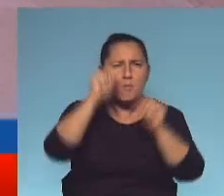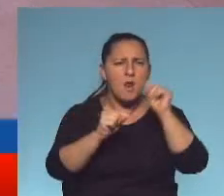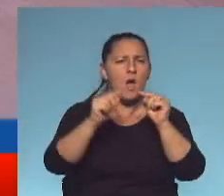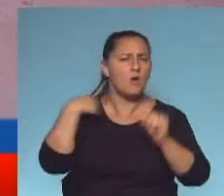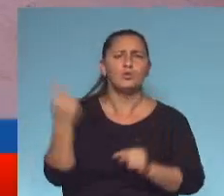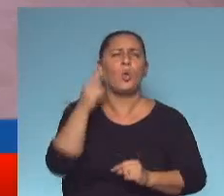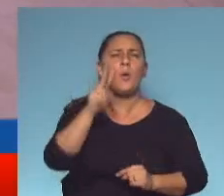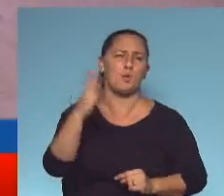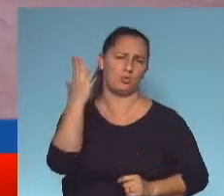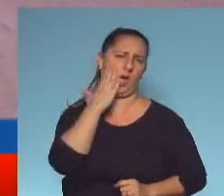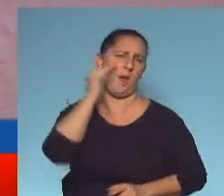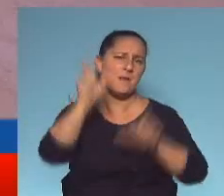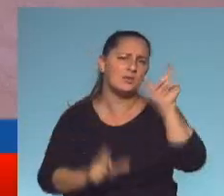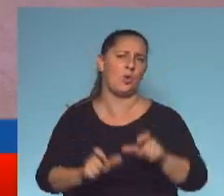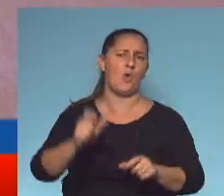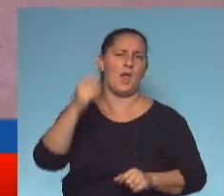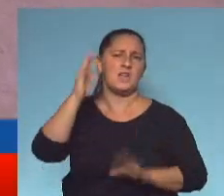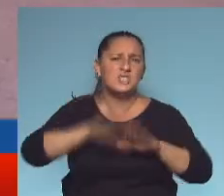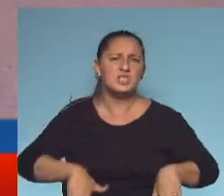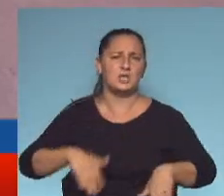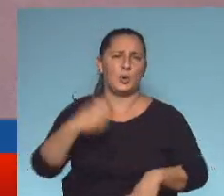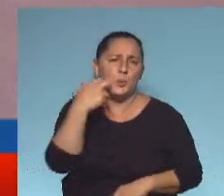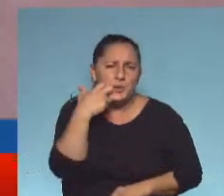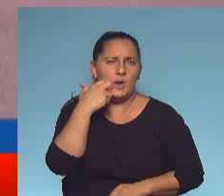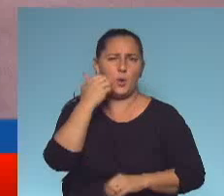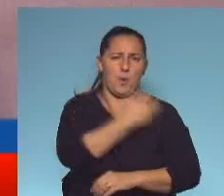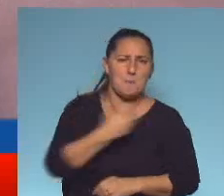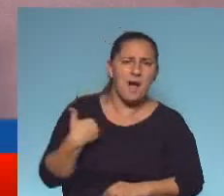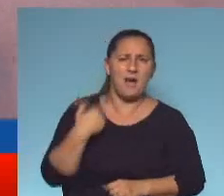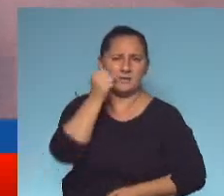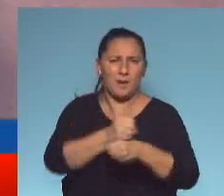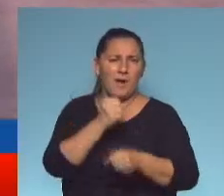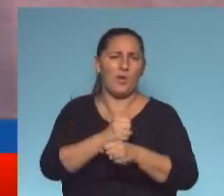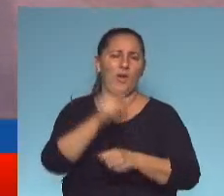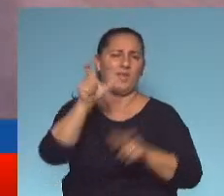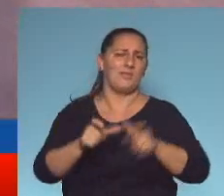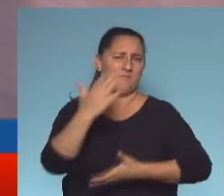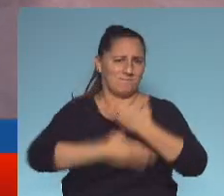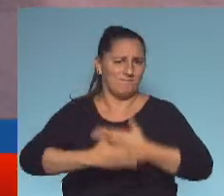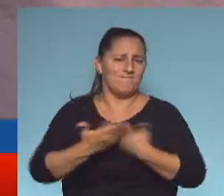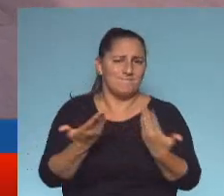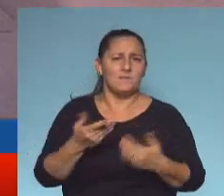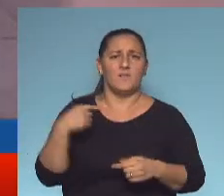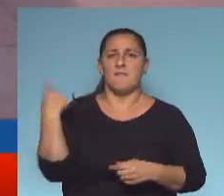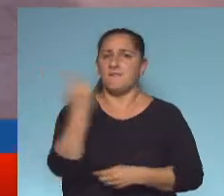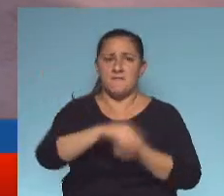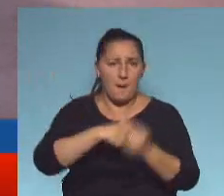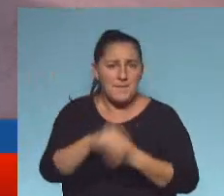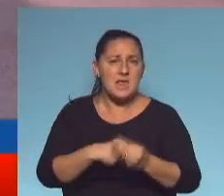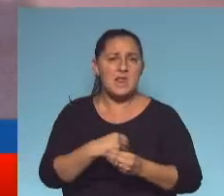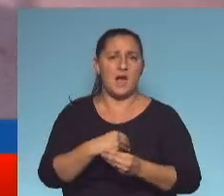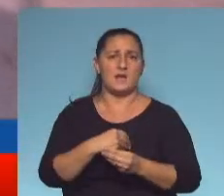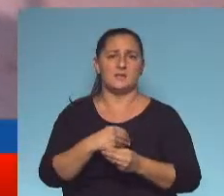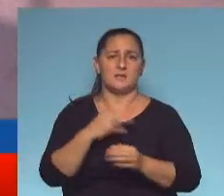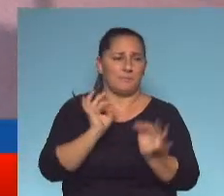personas, de niños, ancianos, madres, trabajadores y desvalidos. Vemos familias como las nuestras, las de